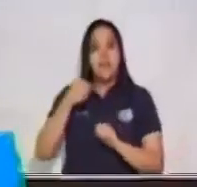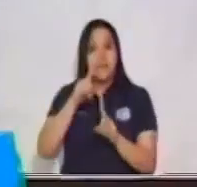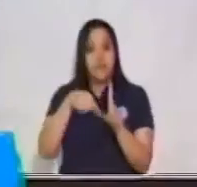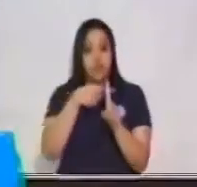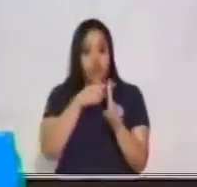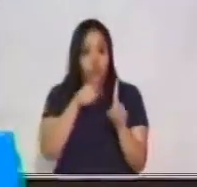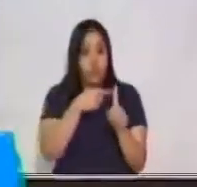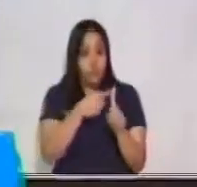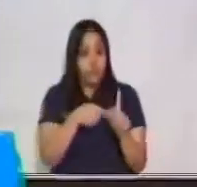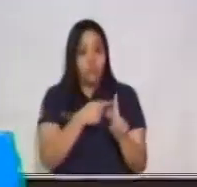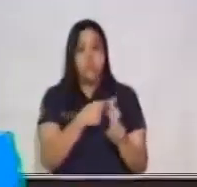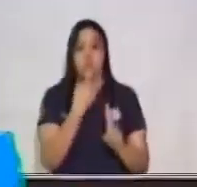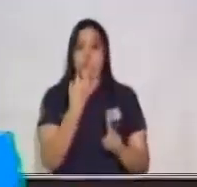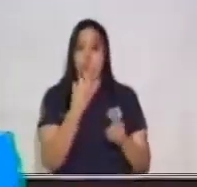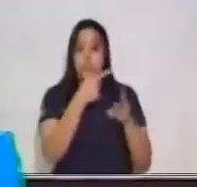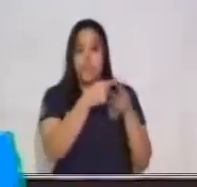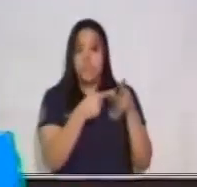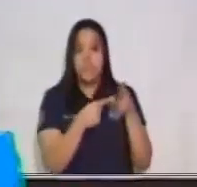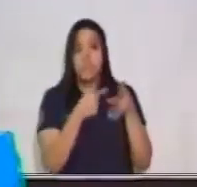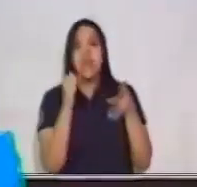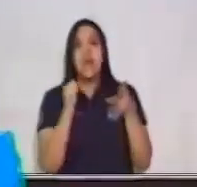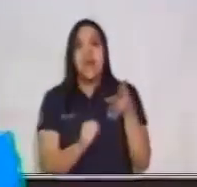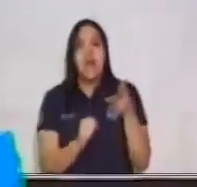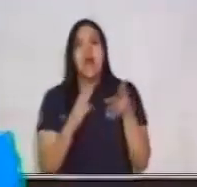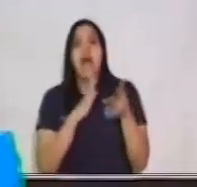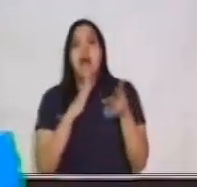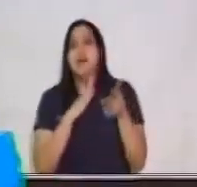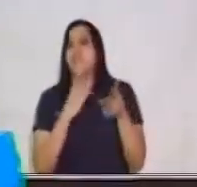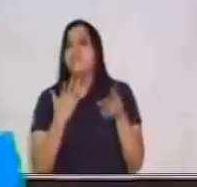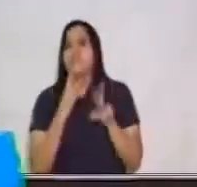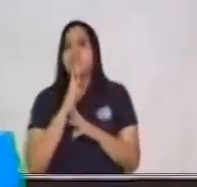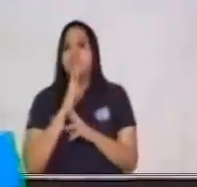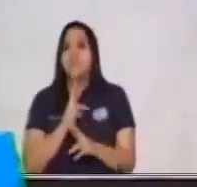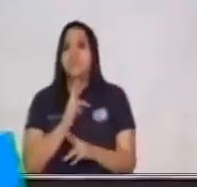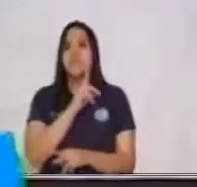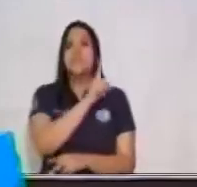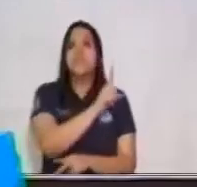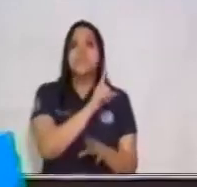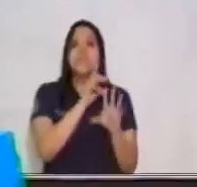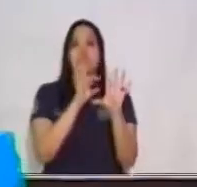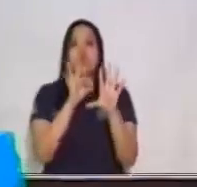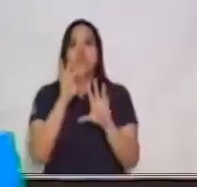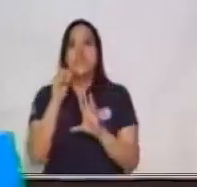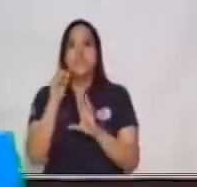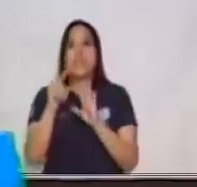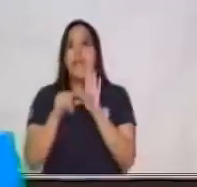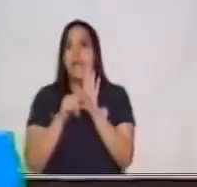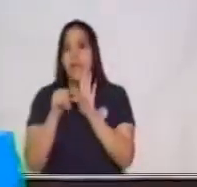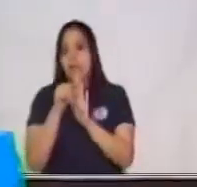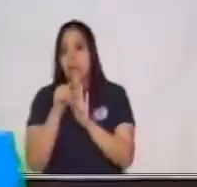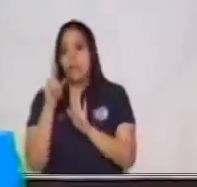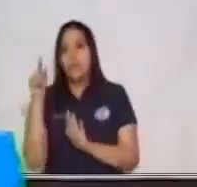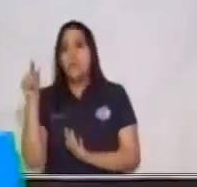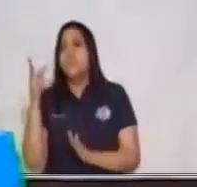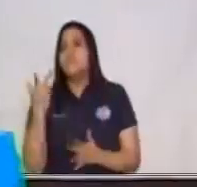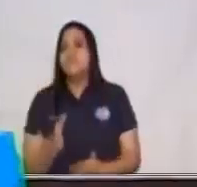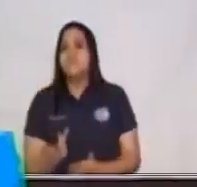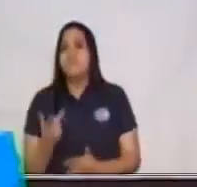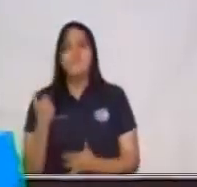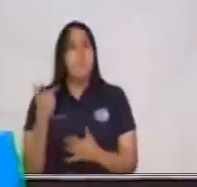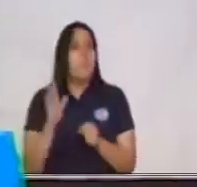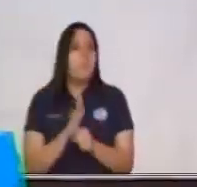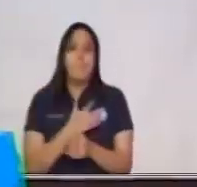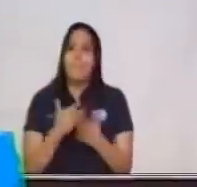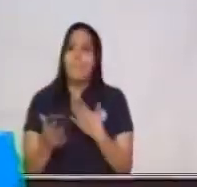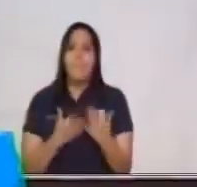triángulo, vamos a tener como resultado 180 grados. Y esto se cumple para